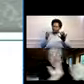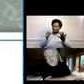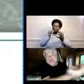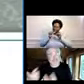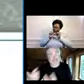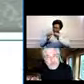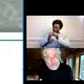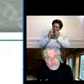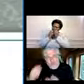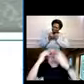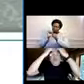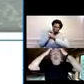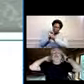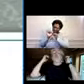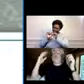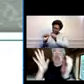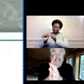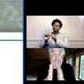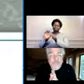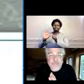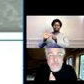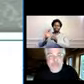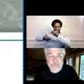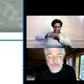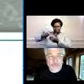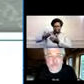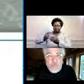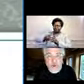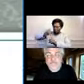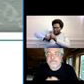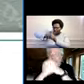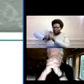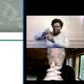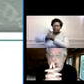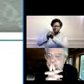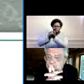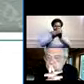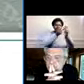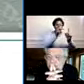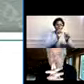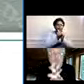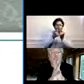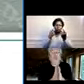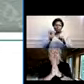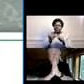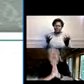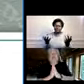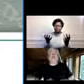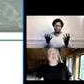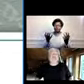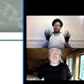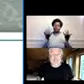retener a esos profesionales de servicio directo? ¿Cómo es que podemos empezarles en este campo de trabajo?